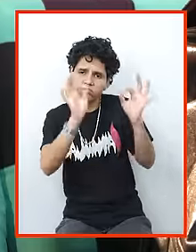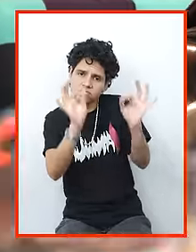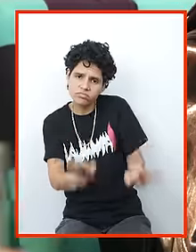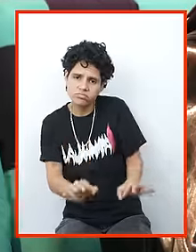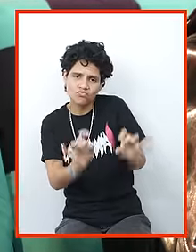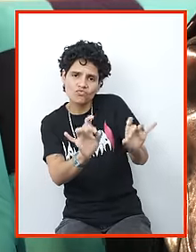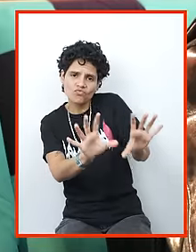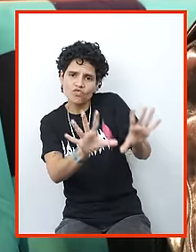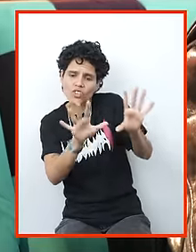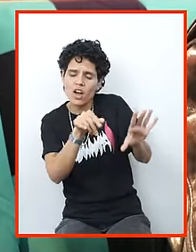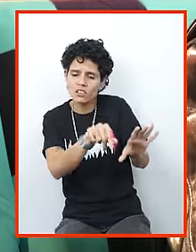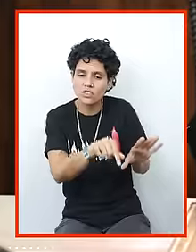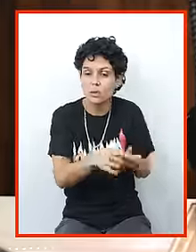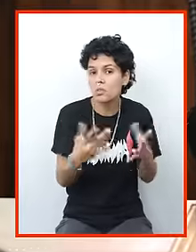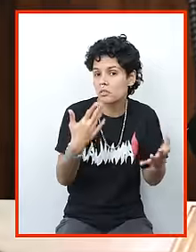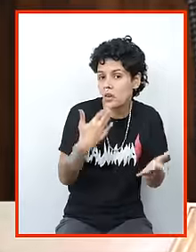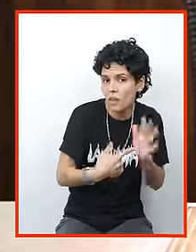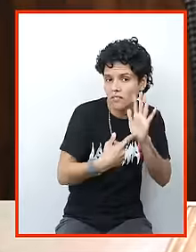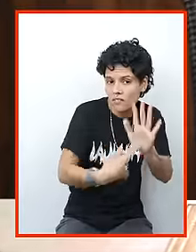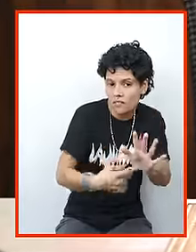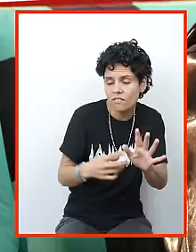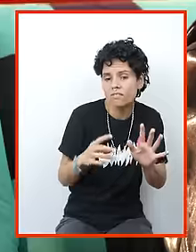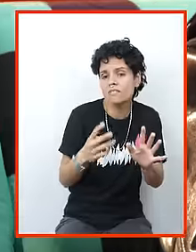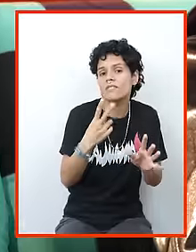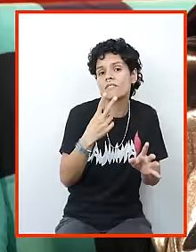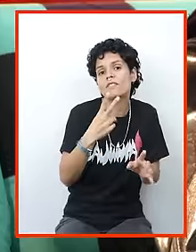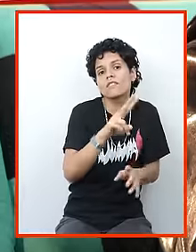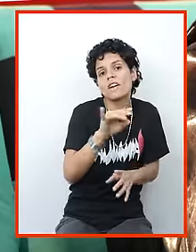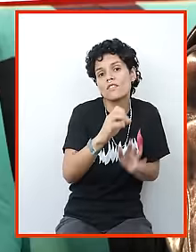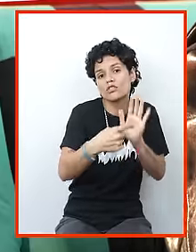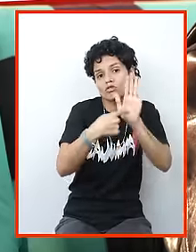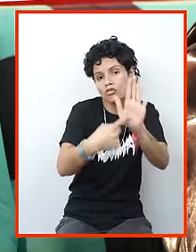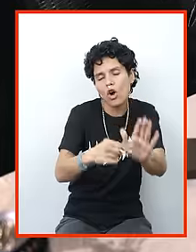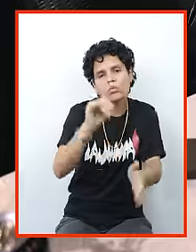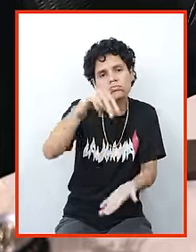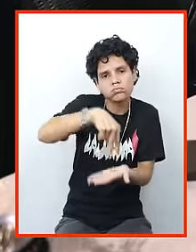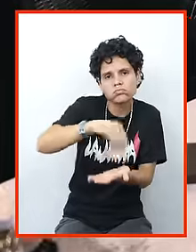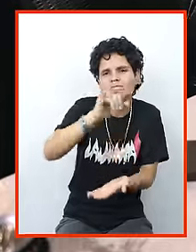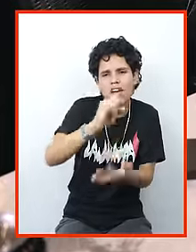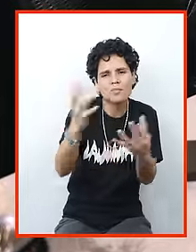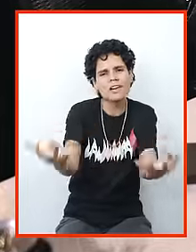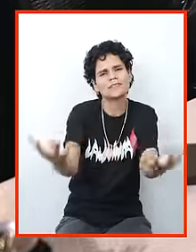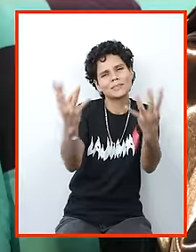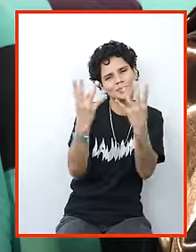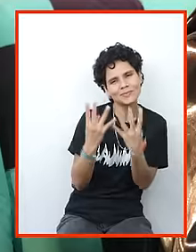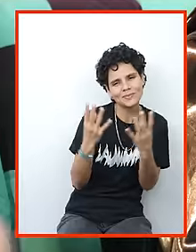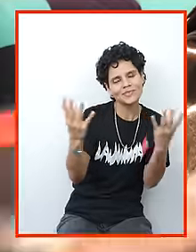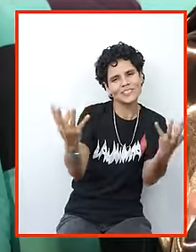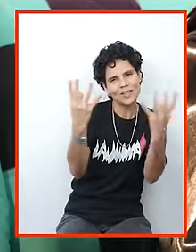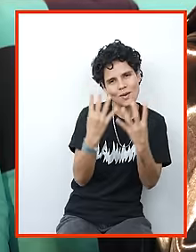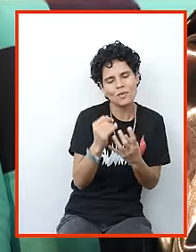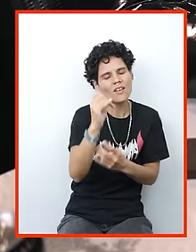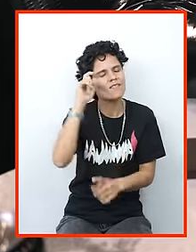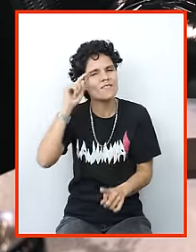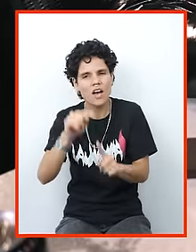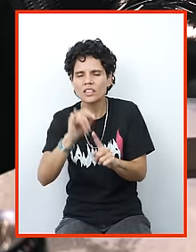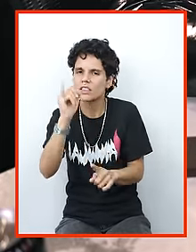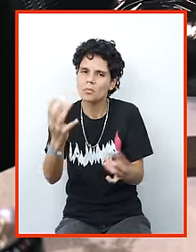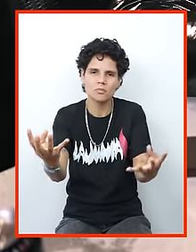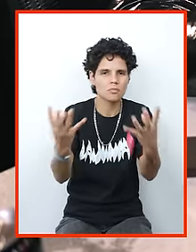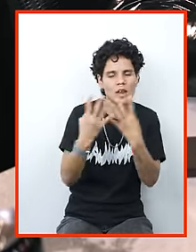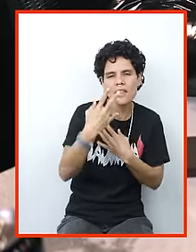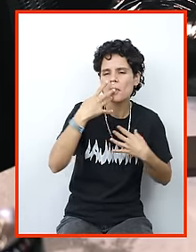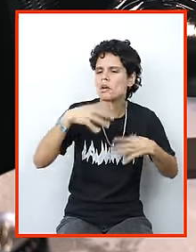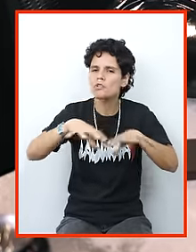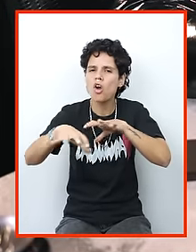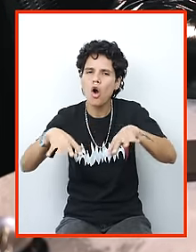entonces eso se valora más que otra. Por eso te va bien en los shows en vivo, porque siempre están ahí, digamos. Claro, sí, que es un verdadero fanbase, pues entonces van a los shows,